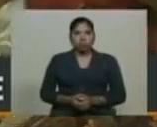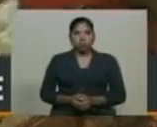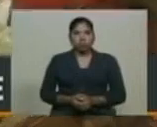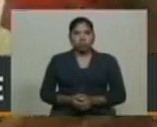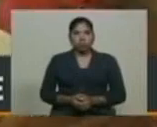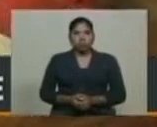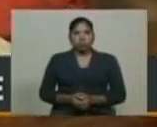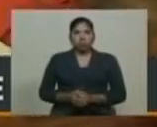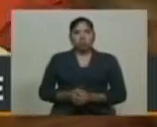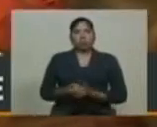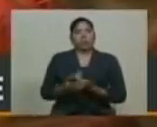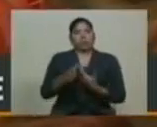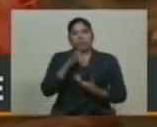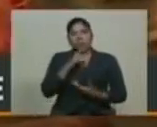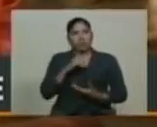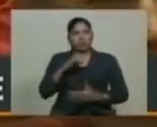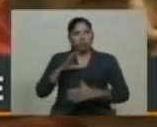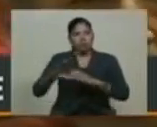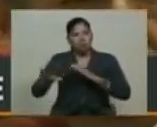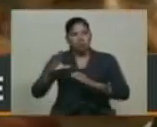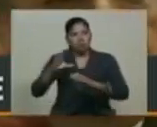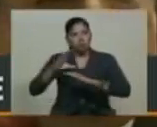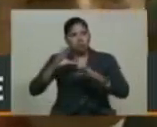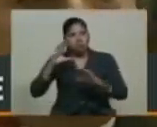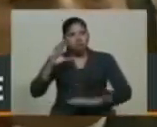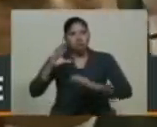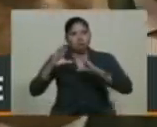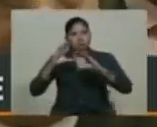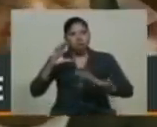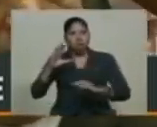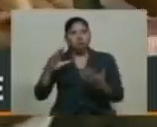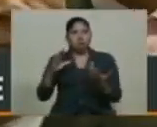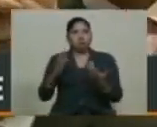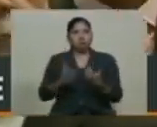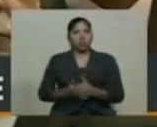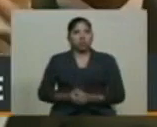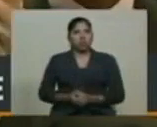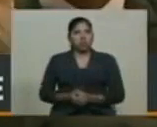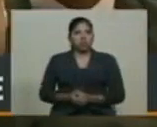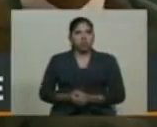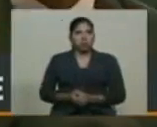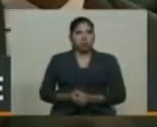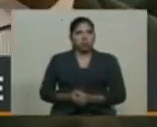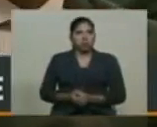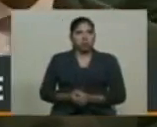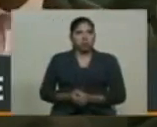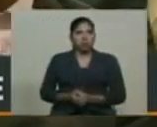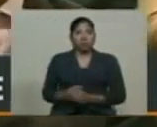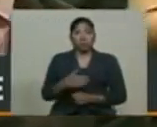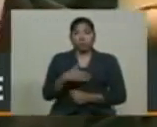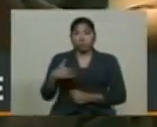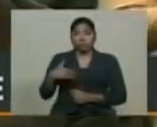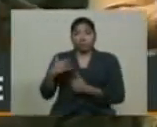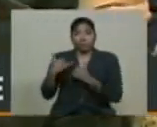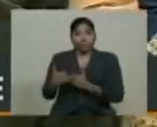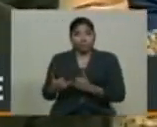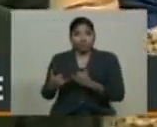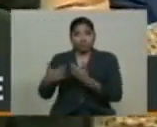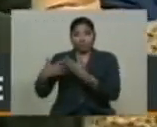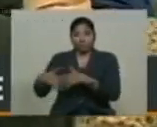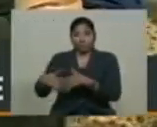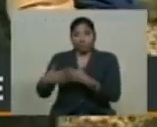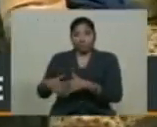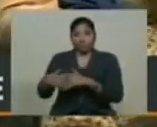aquellos días iniciales de nuestra independencia es la que aplican las grandes corporaciones mediáticas contra